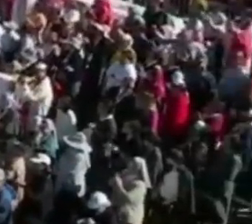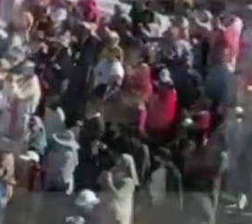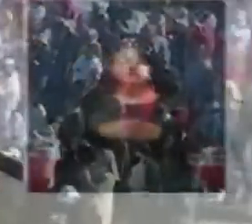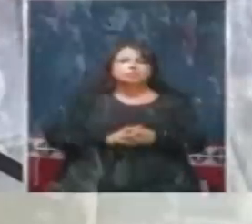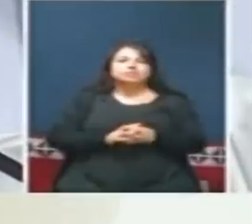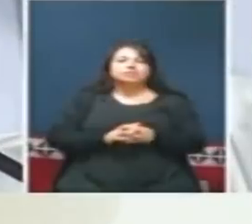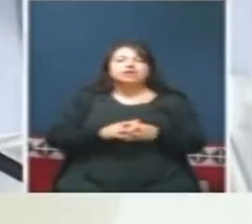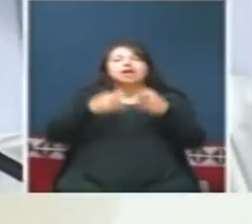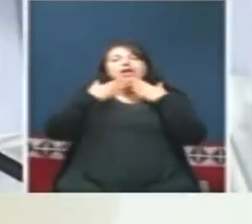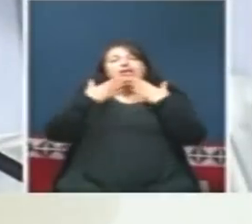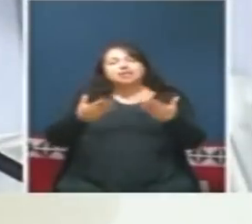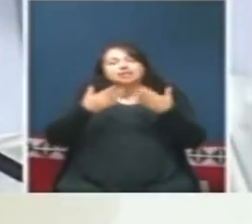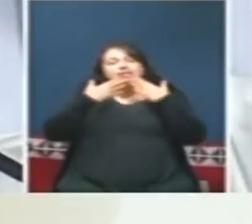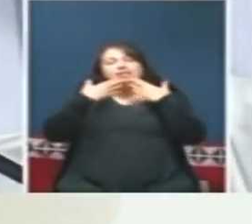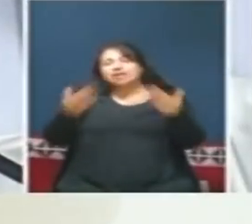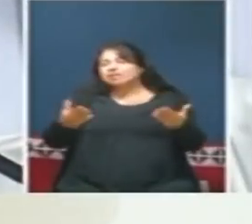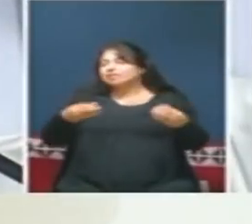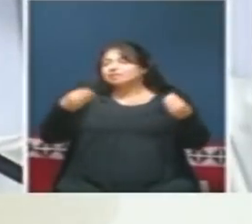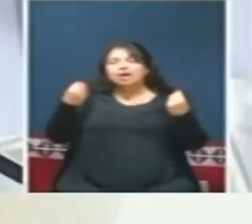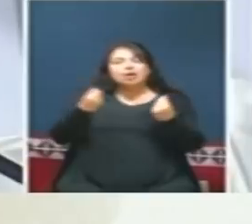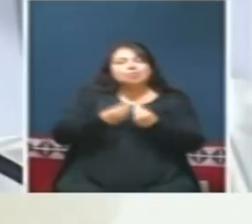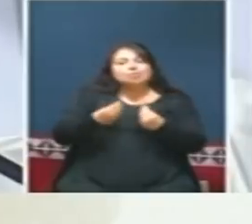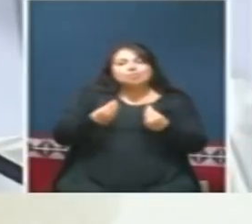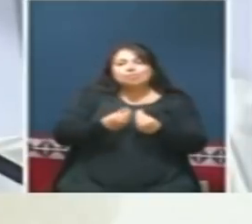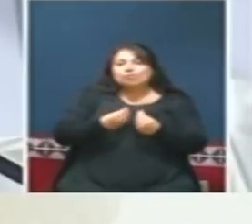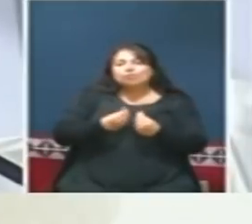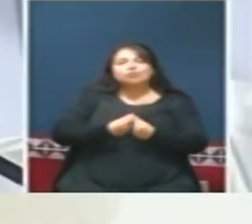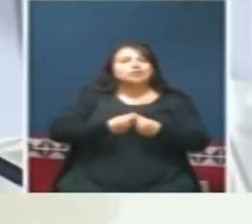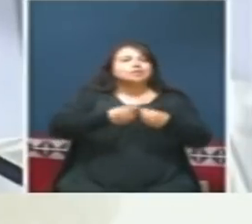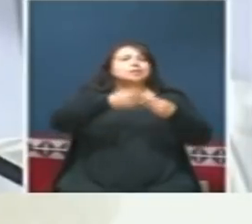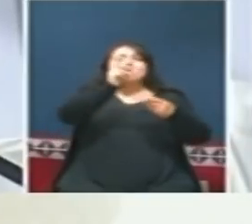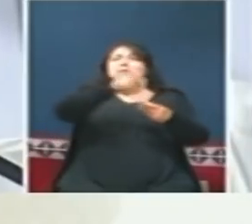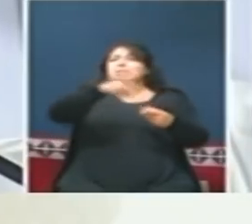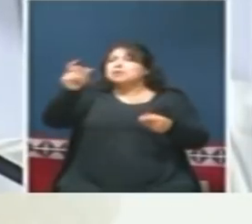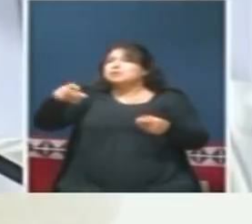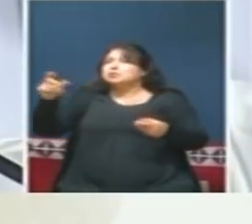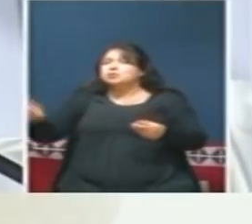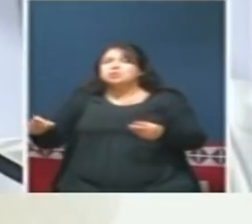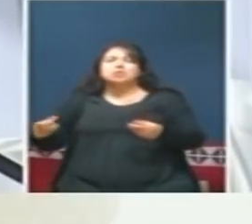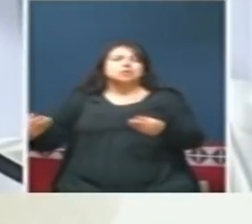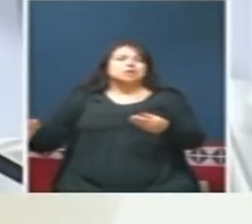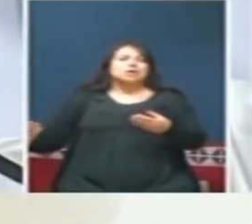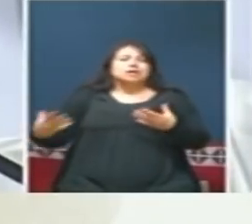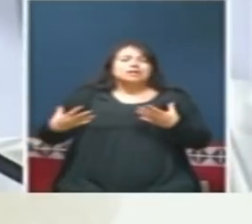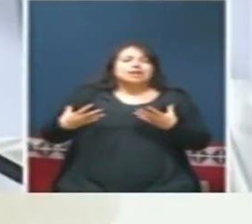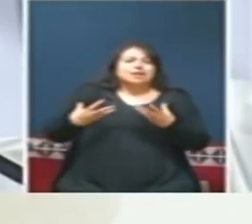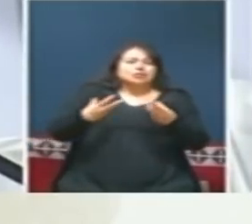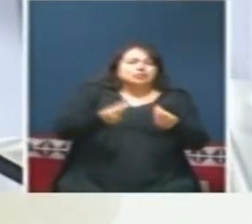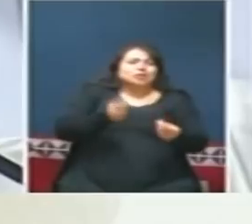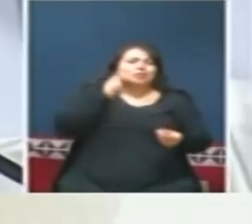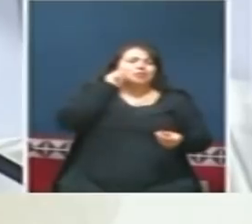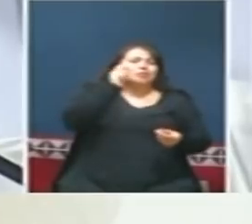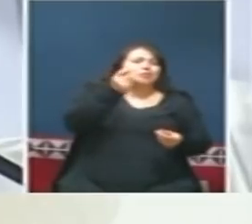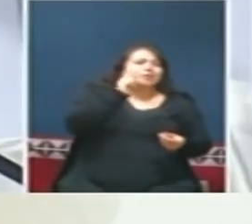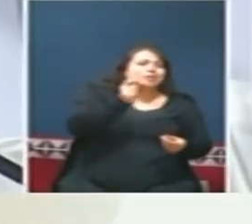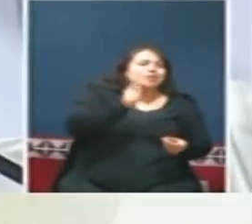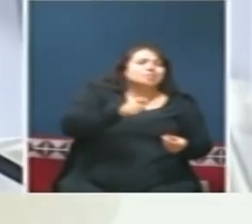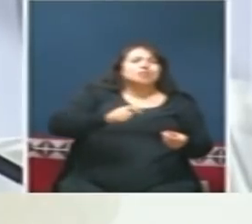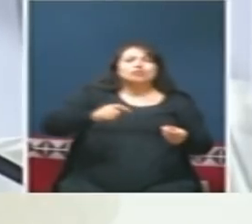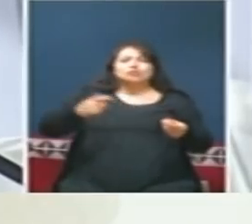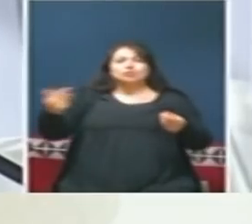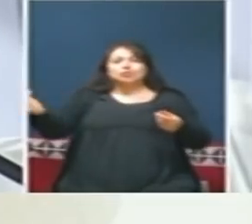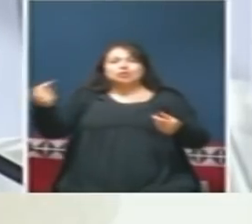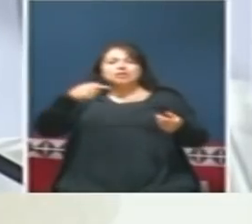Y gracias a tantas, a tantos que han contribuido con su testimonio y aportes al descubrimiento